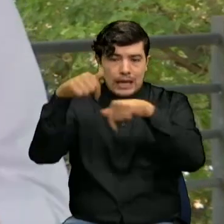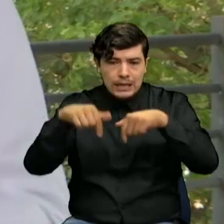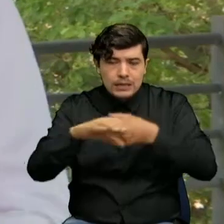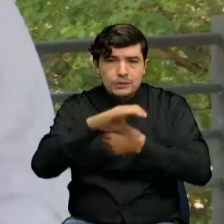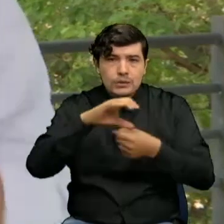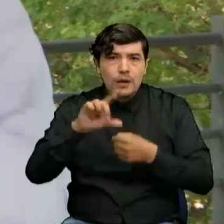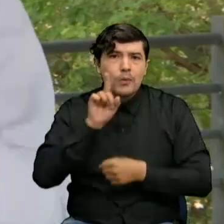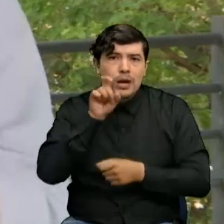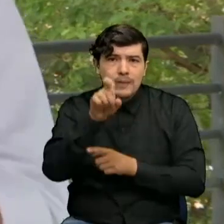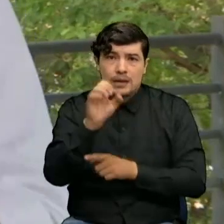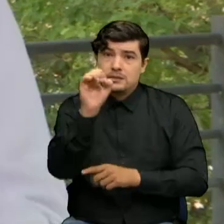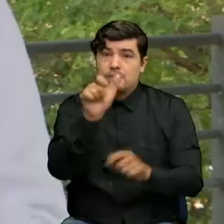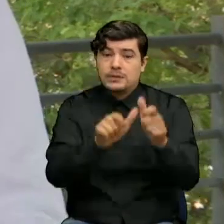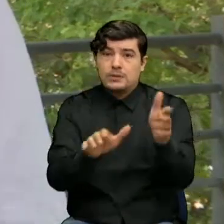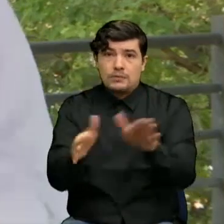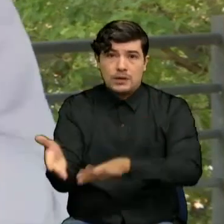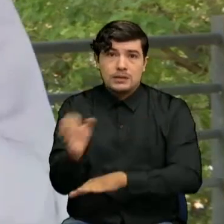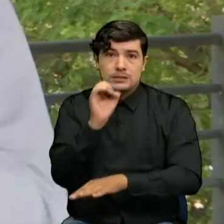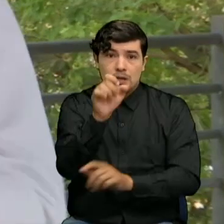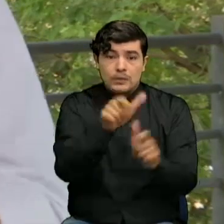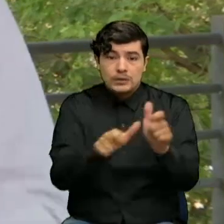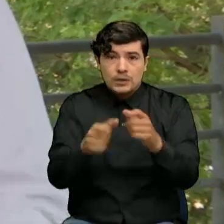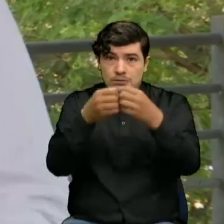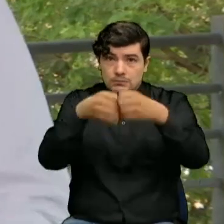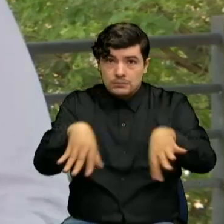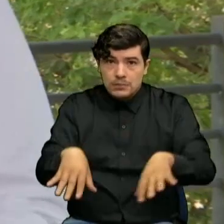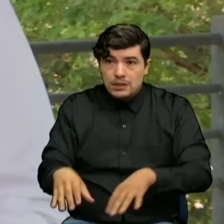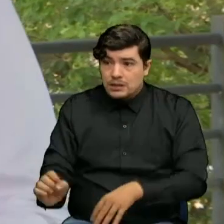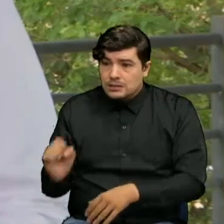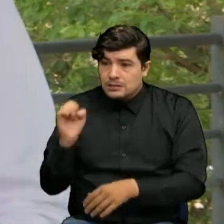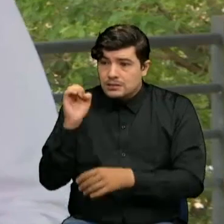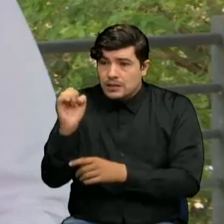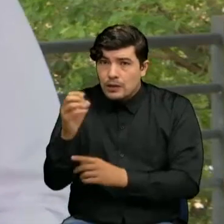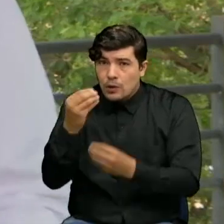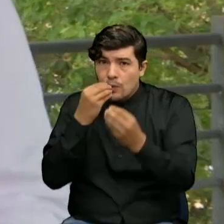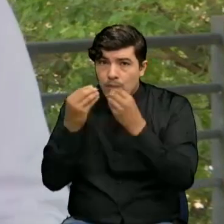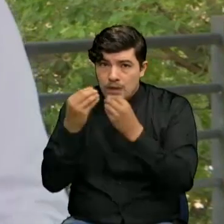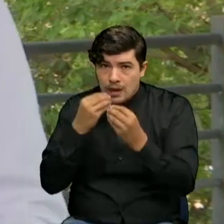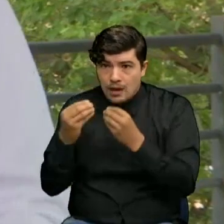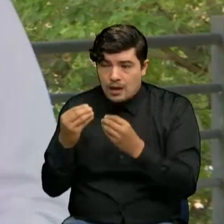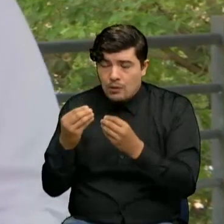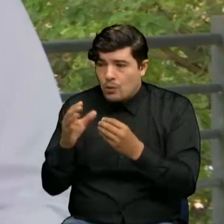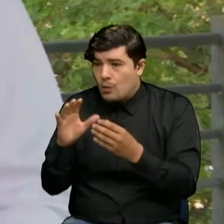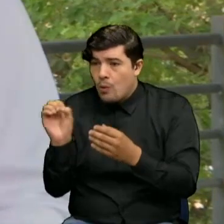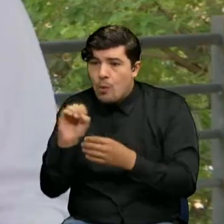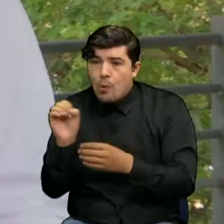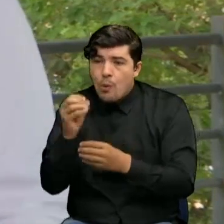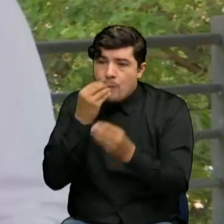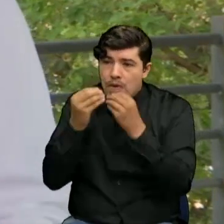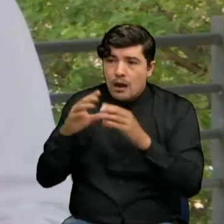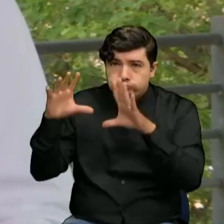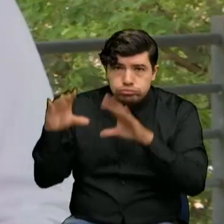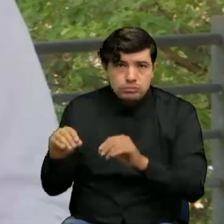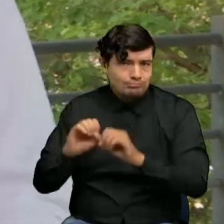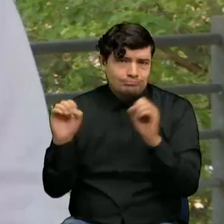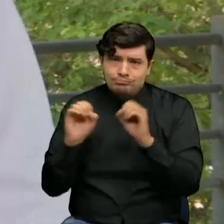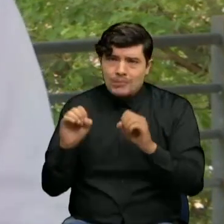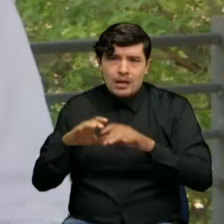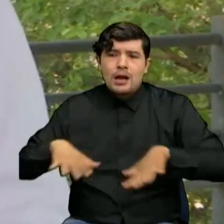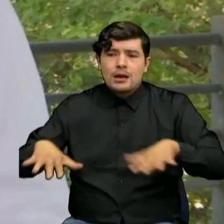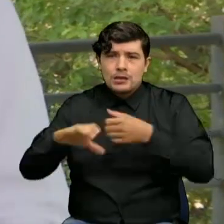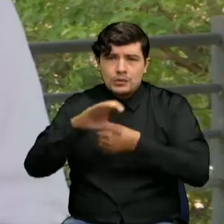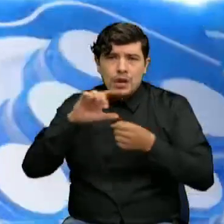cero muertes, cero desaparecidos, cero desabastecimiento alimentario. Y esperamos que podamos